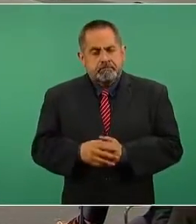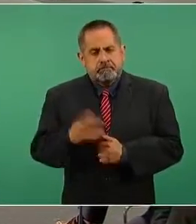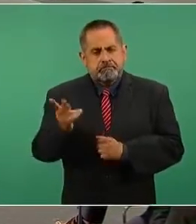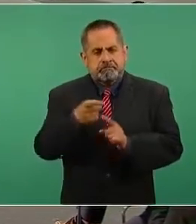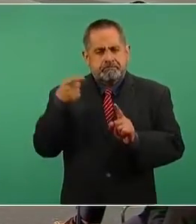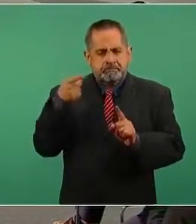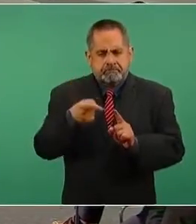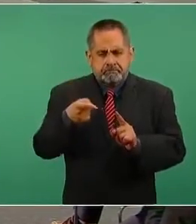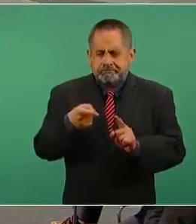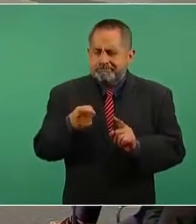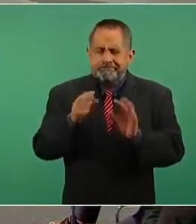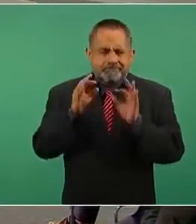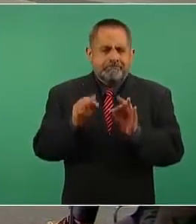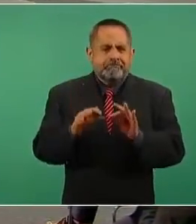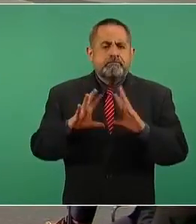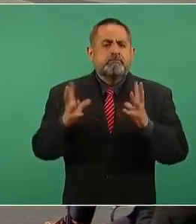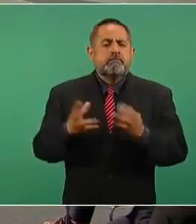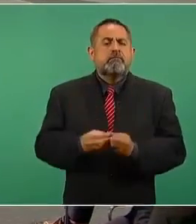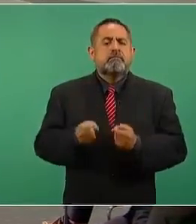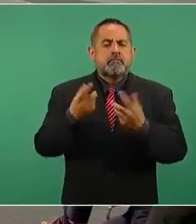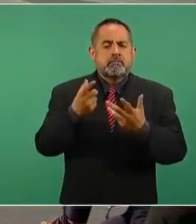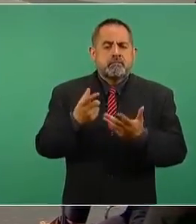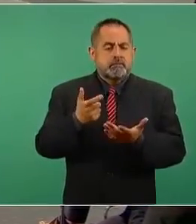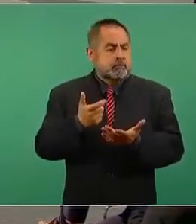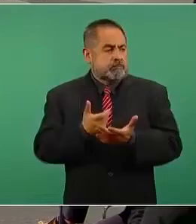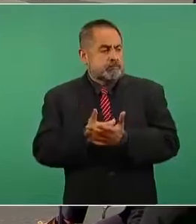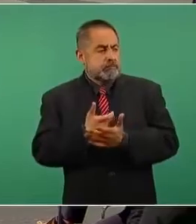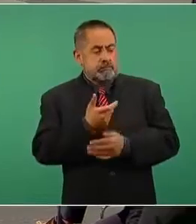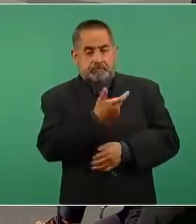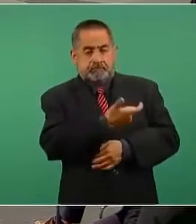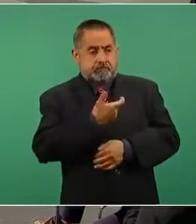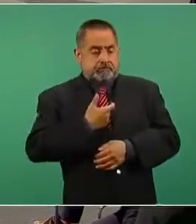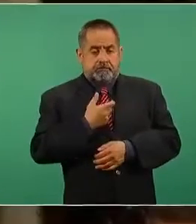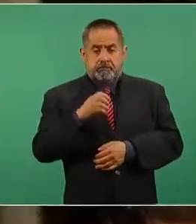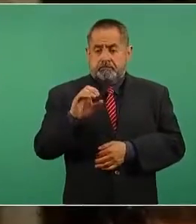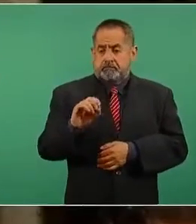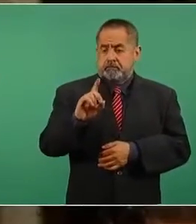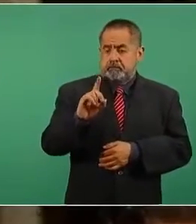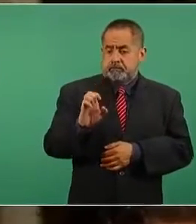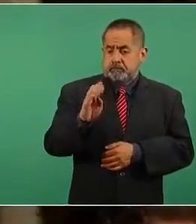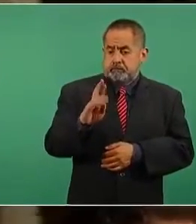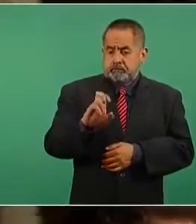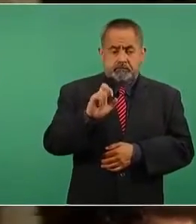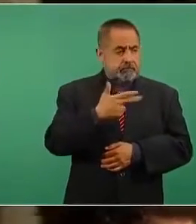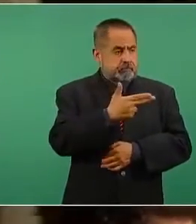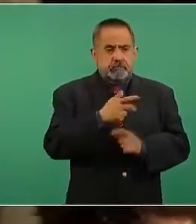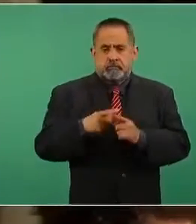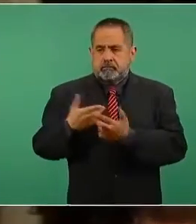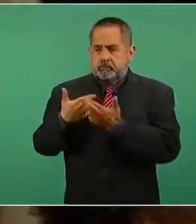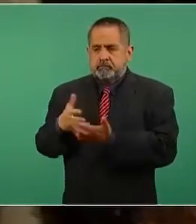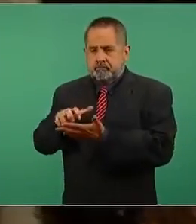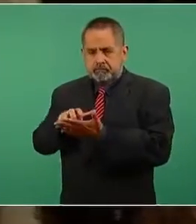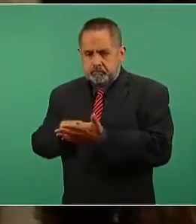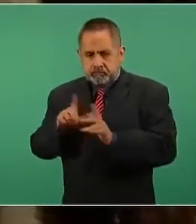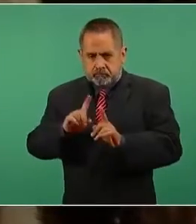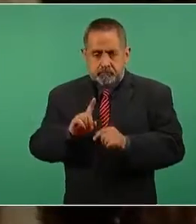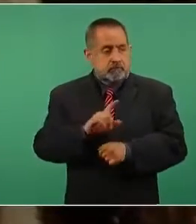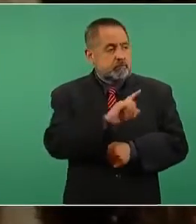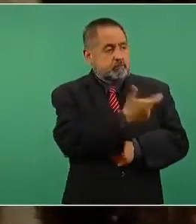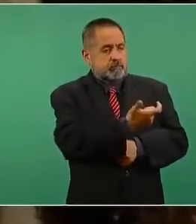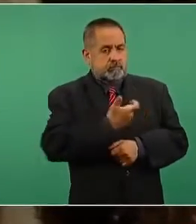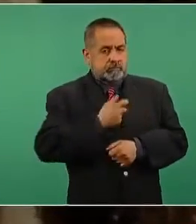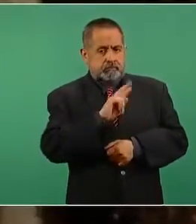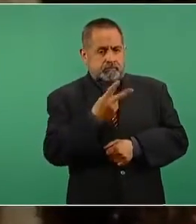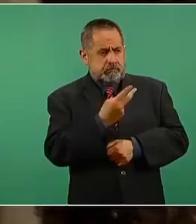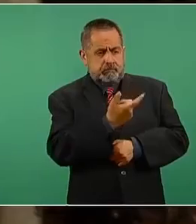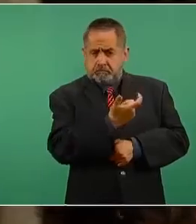exactamente cuánto es lo que va a pagar Odebrecht, no lo que se va a ahorrar el gobierno, sino cuánto va a pagar. ¿No va a pagar